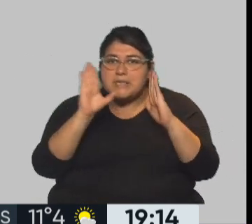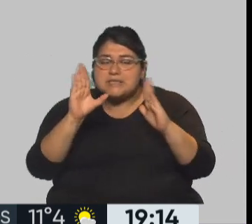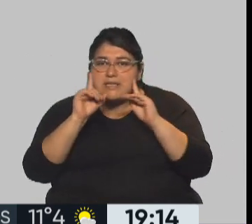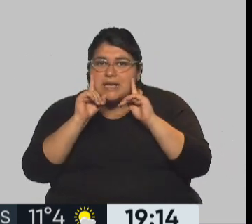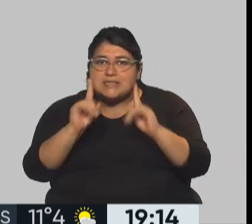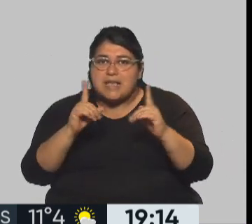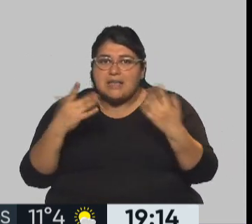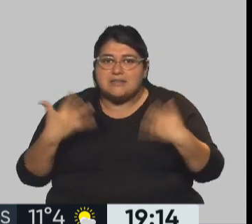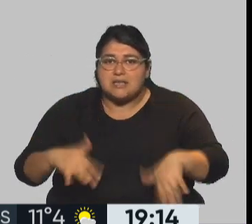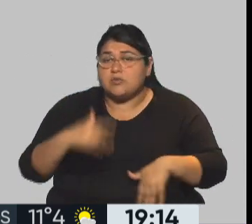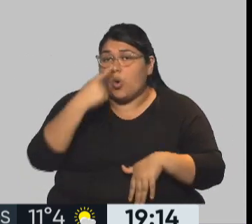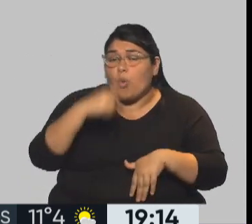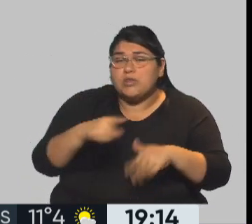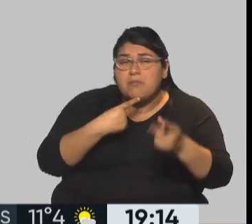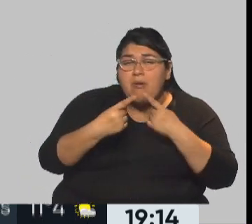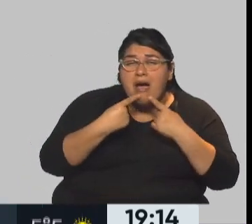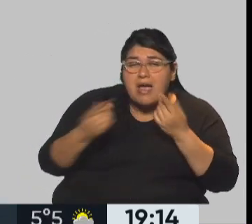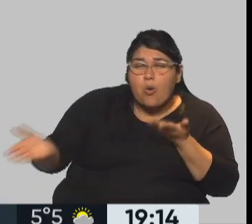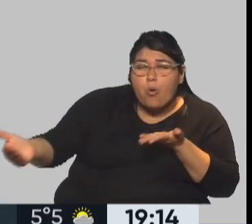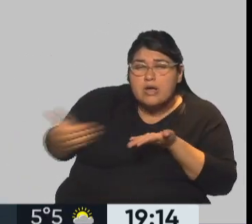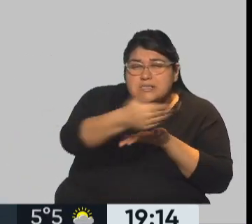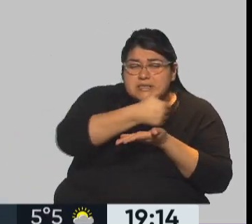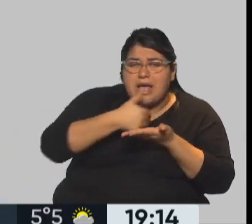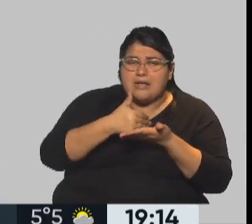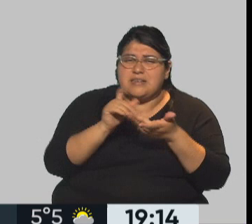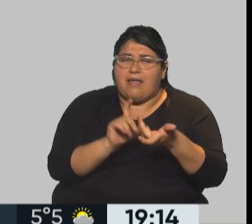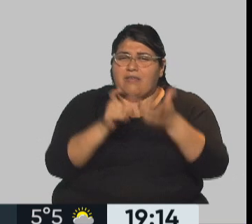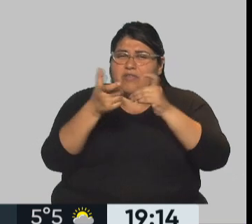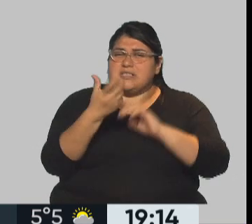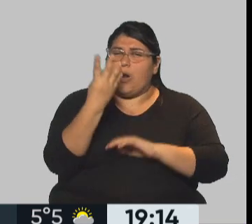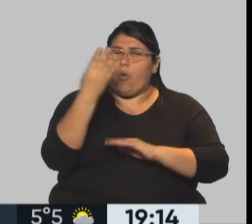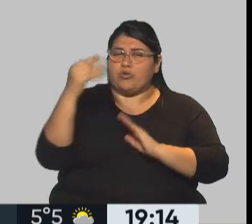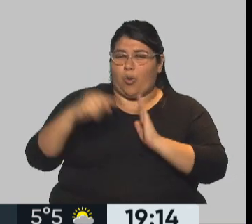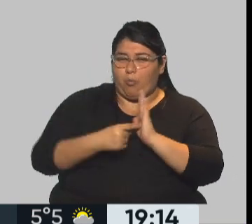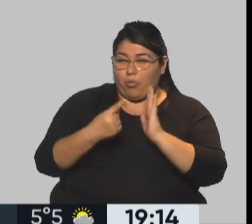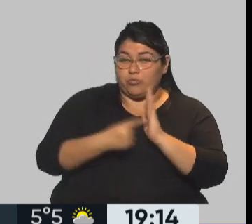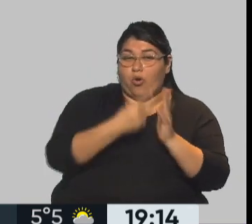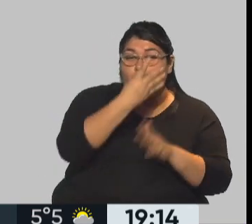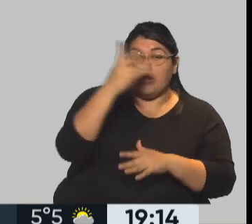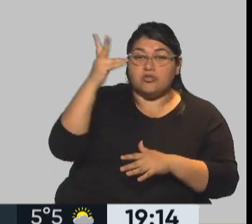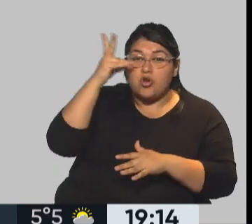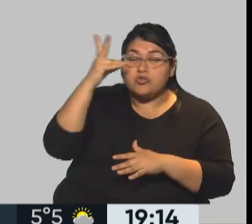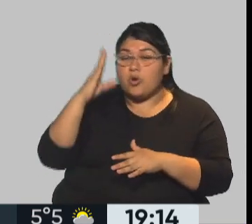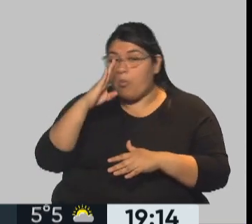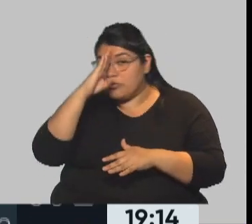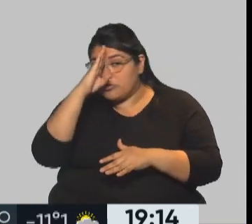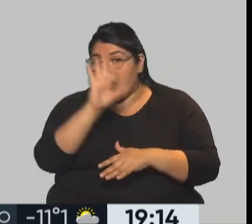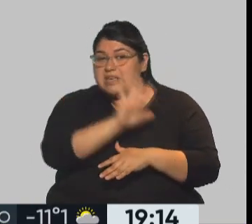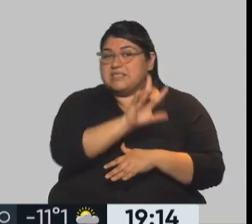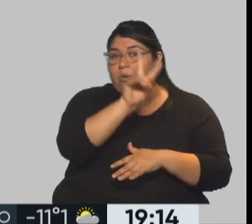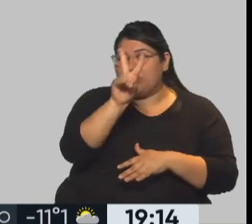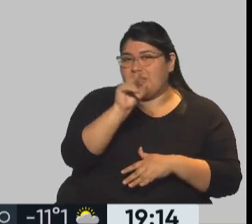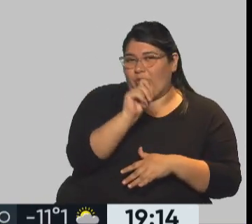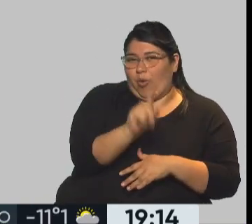que la última encuesta había matado una diferencia de 4 puntos 48 para bolsonaros y 52 para